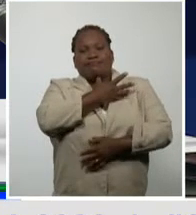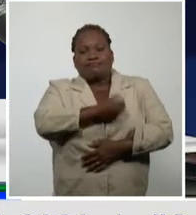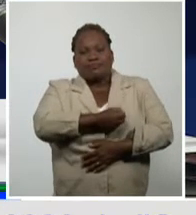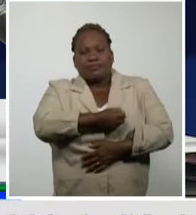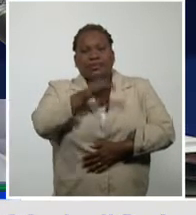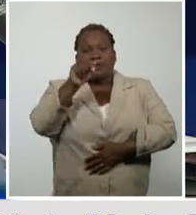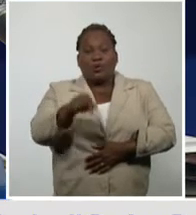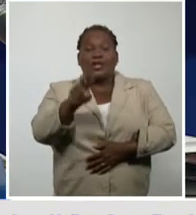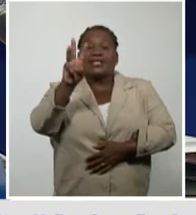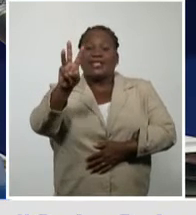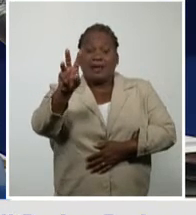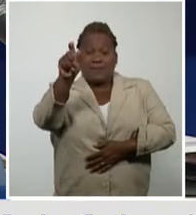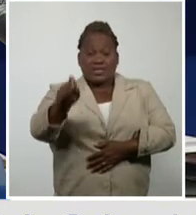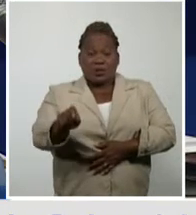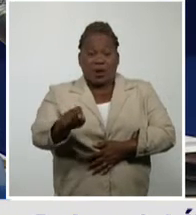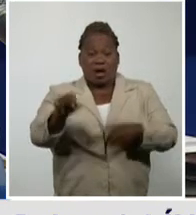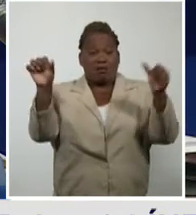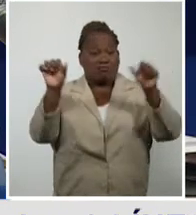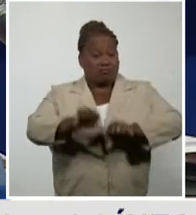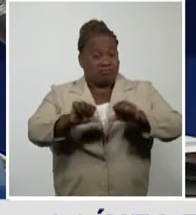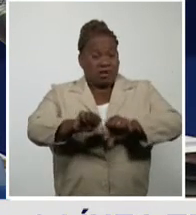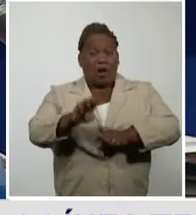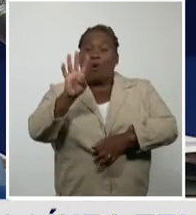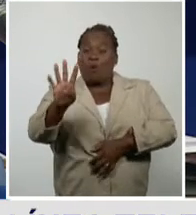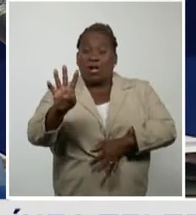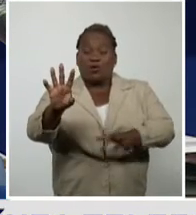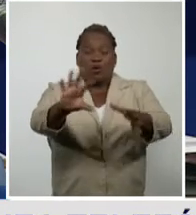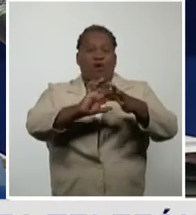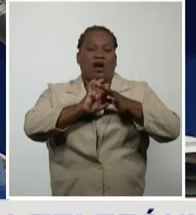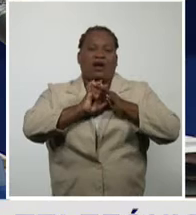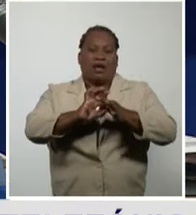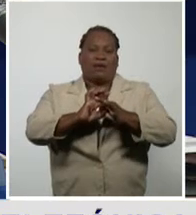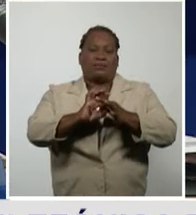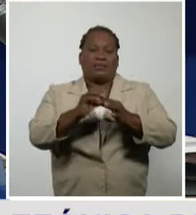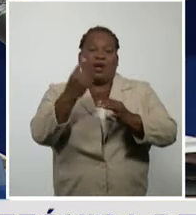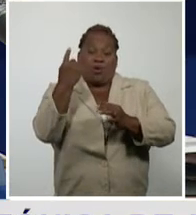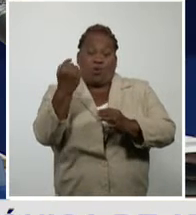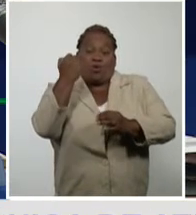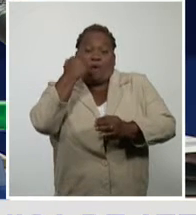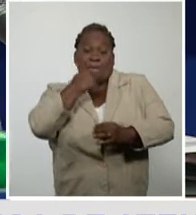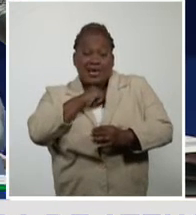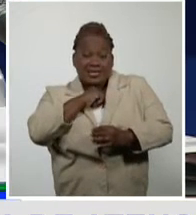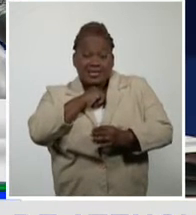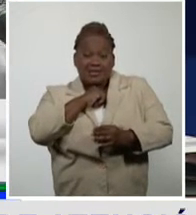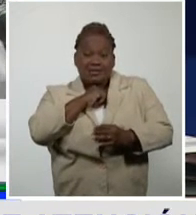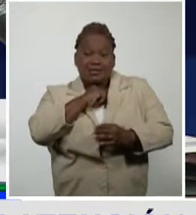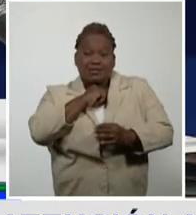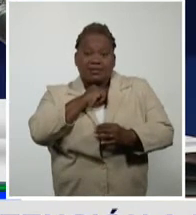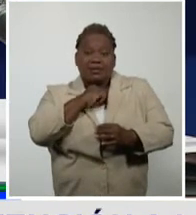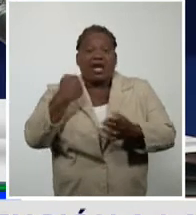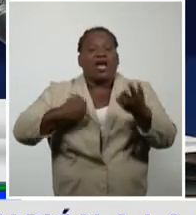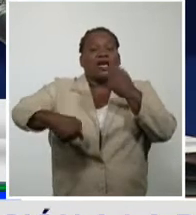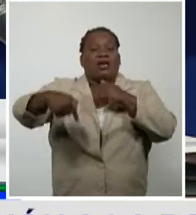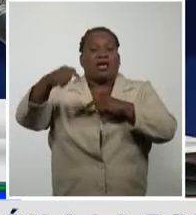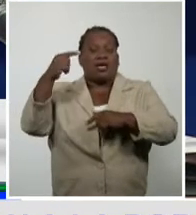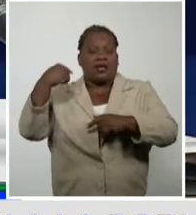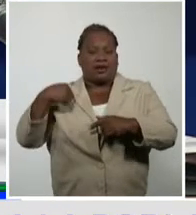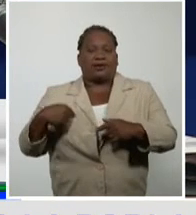3 críticos y 4 graves, un crítico más que en el día de